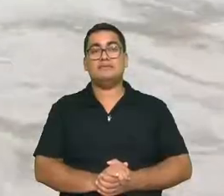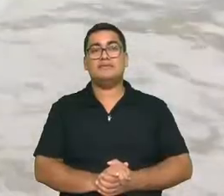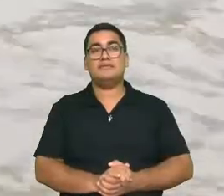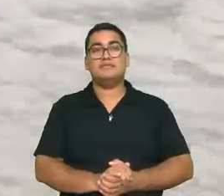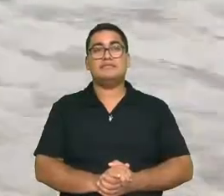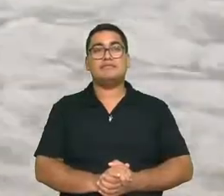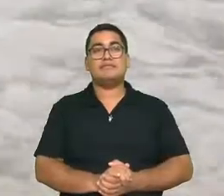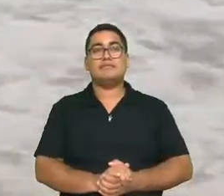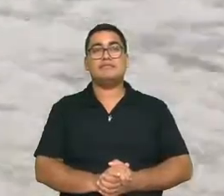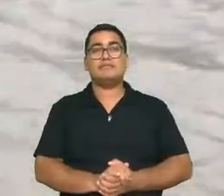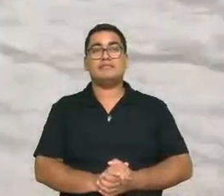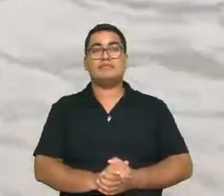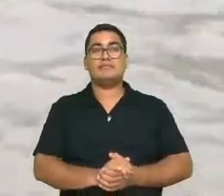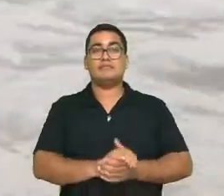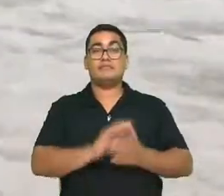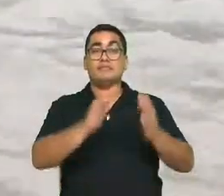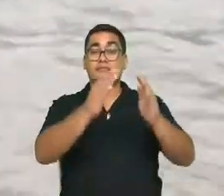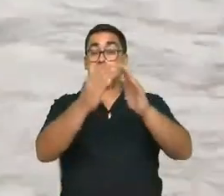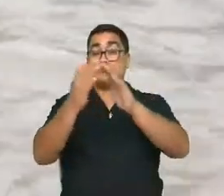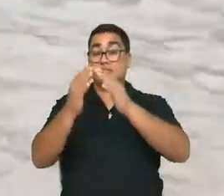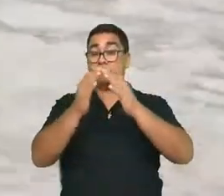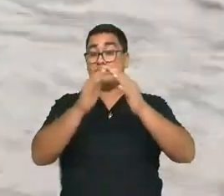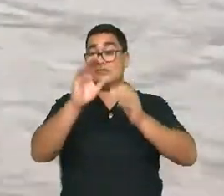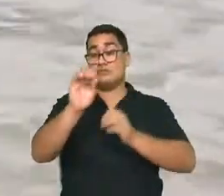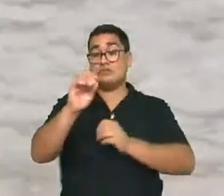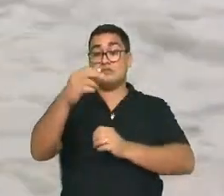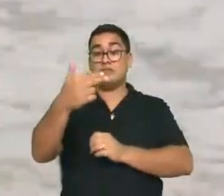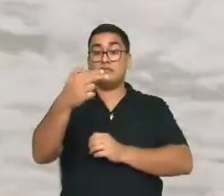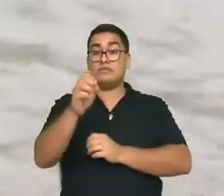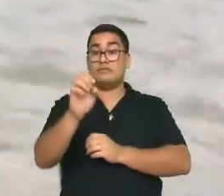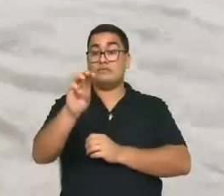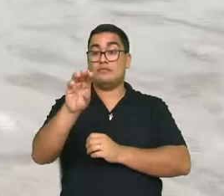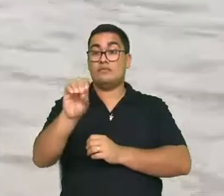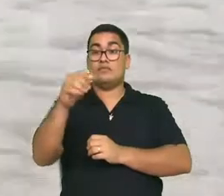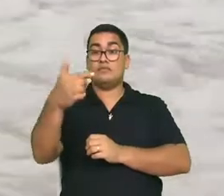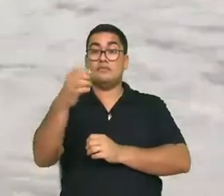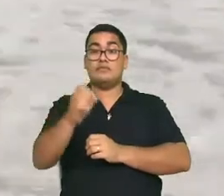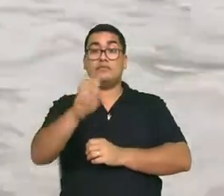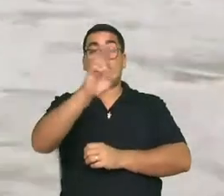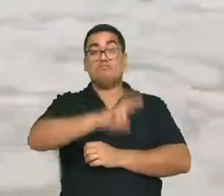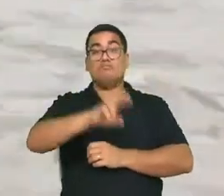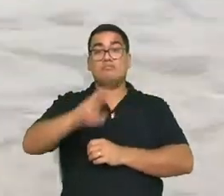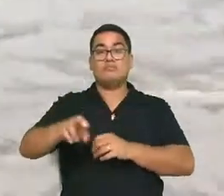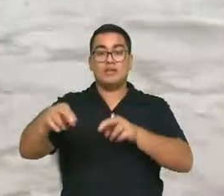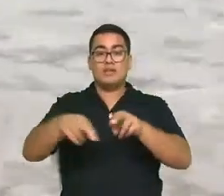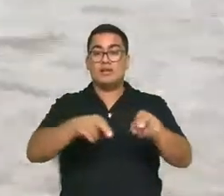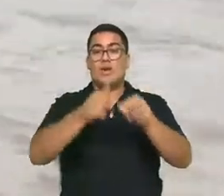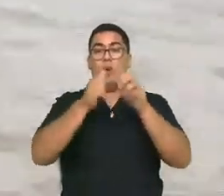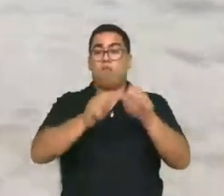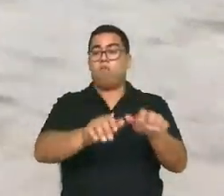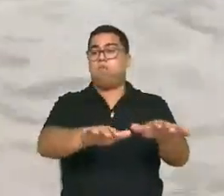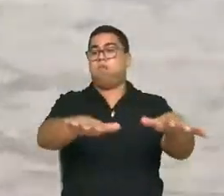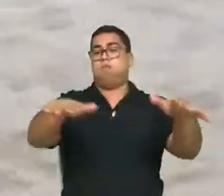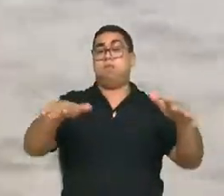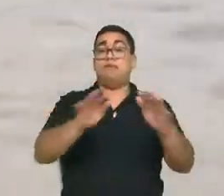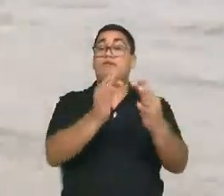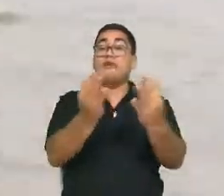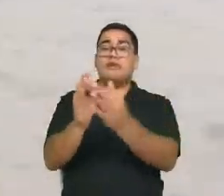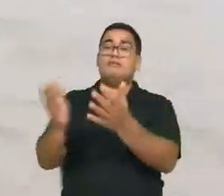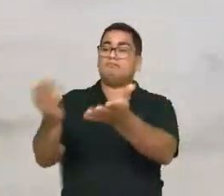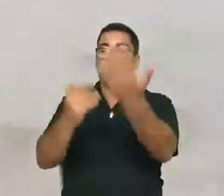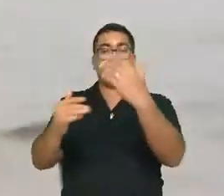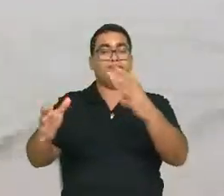Al respecto, en la comunidad de Ochomogo, Rivas, las familias afectadas por el desborde de este río fueron ubicadas en albergues